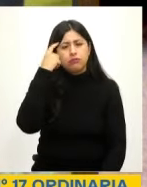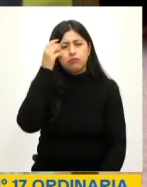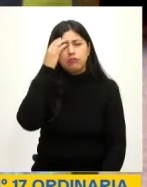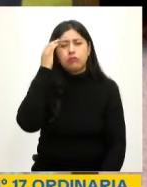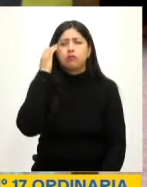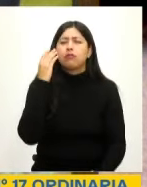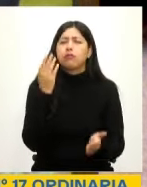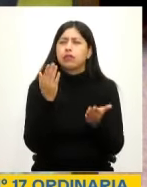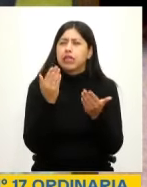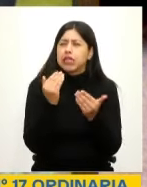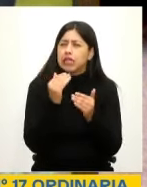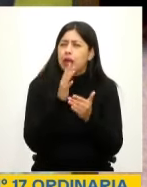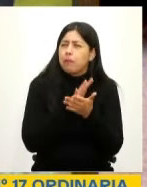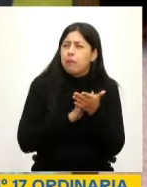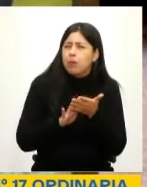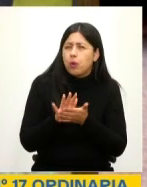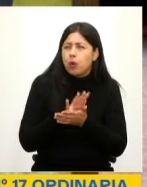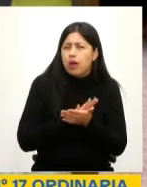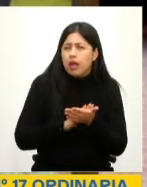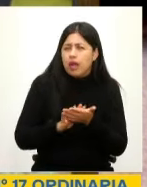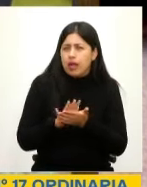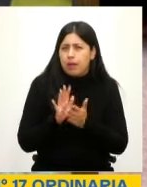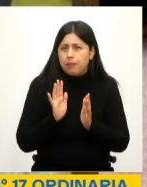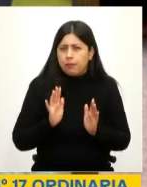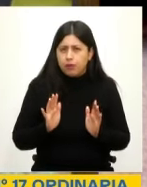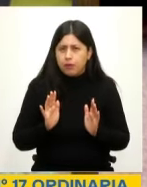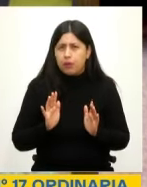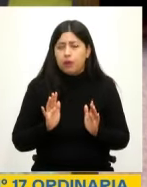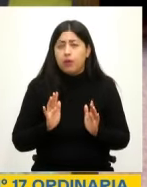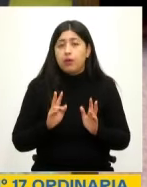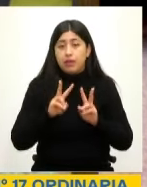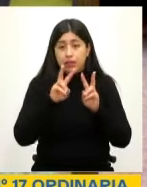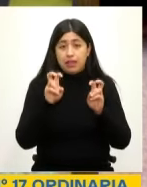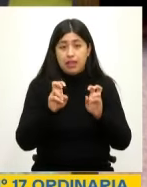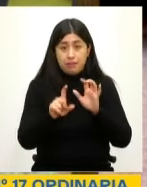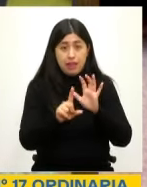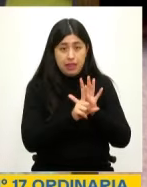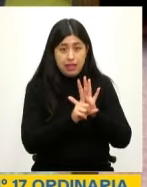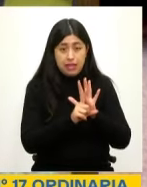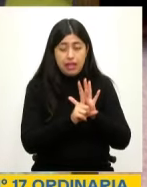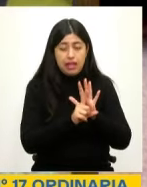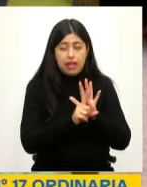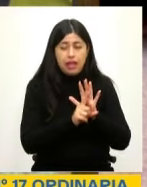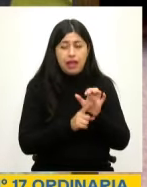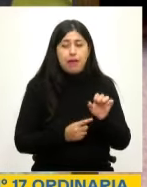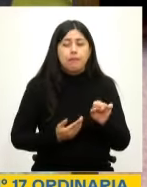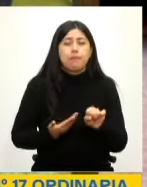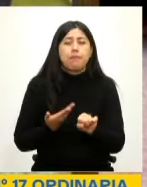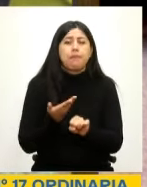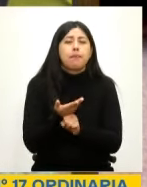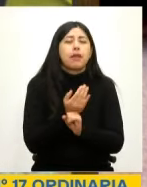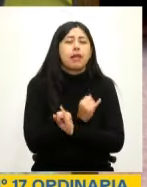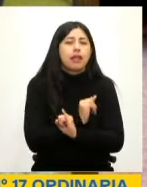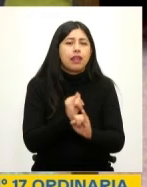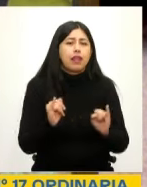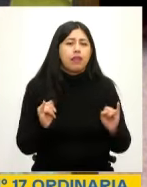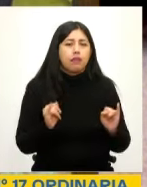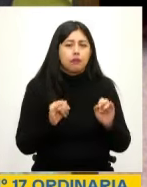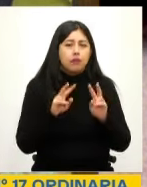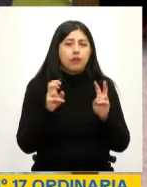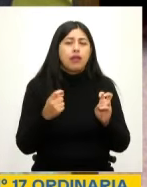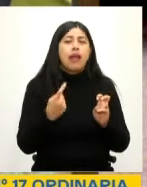necesario Al menos que en iniciativas legales se solicite un informe respecto de la